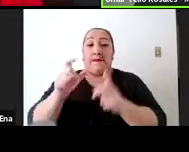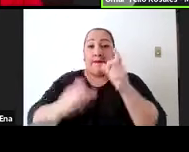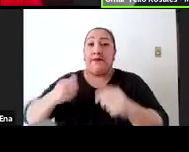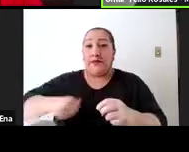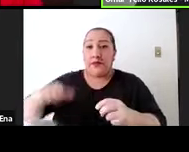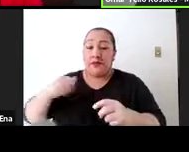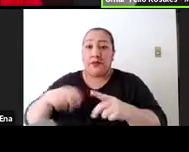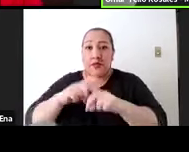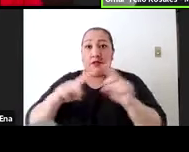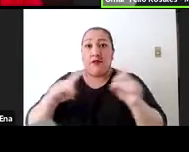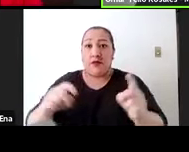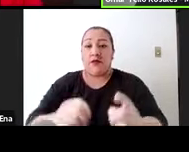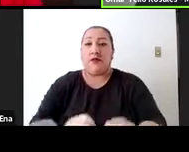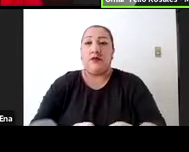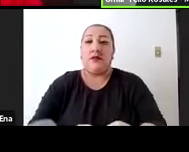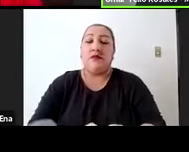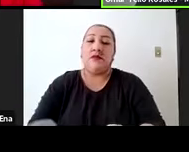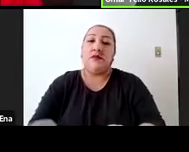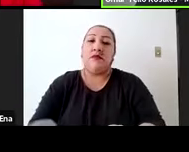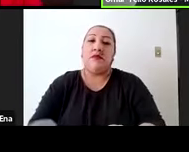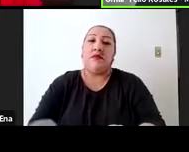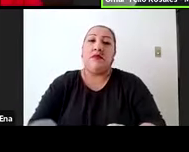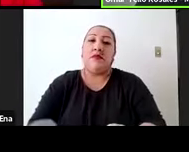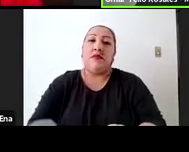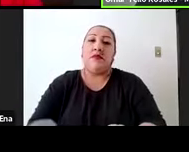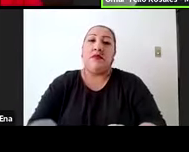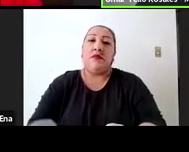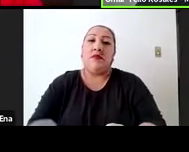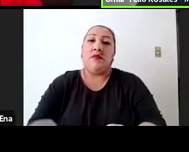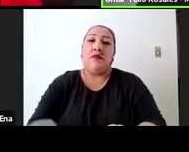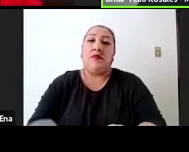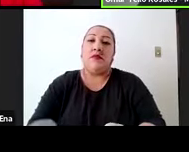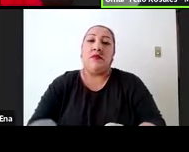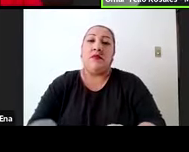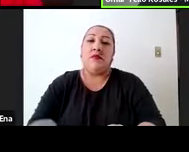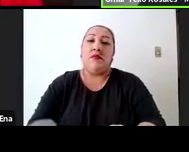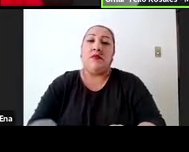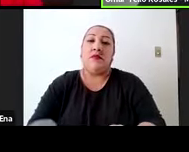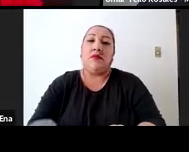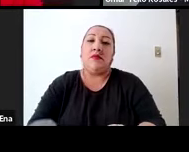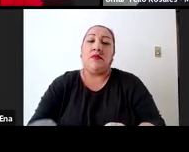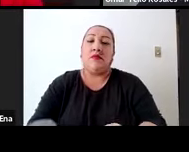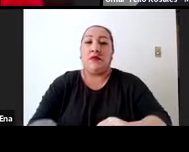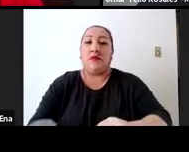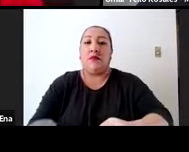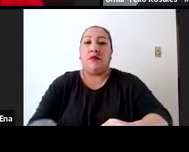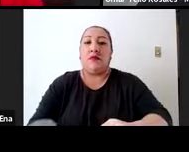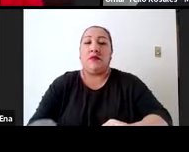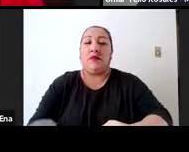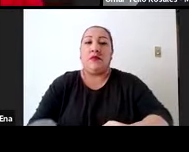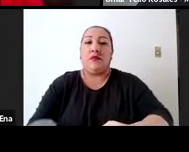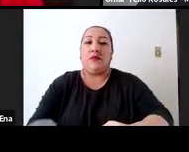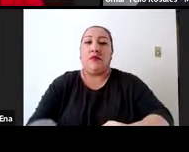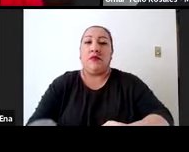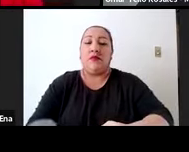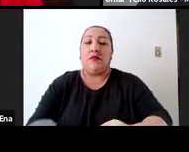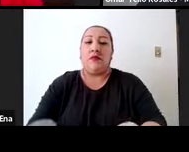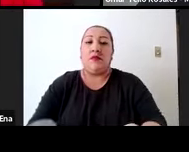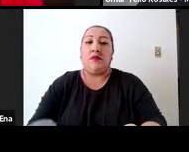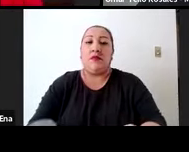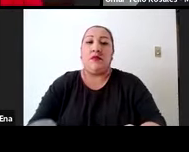gerente de esta alto nivel, ¿no? Muy bien, gracias. Creo que uno de